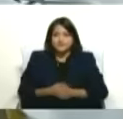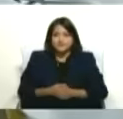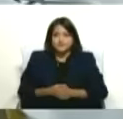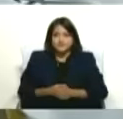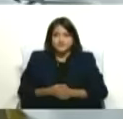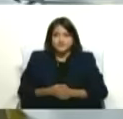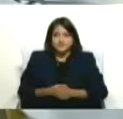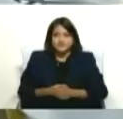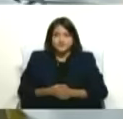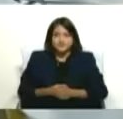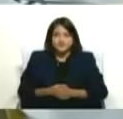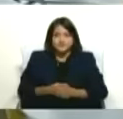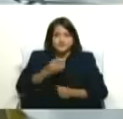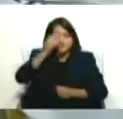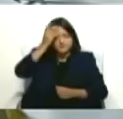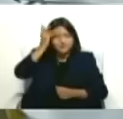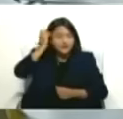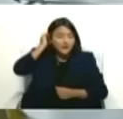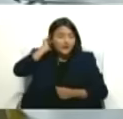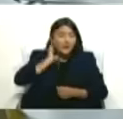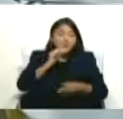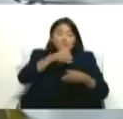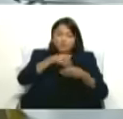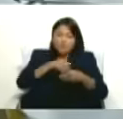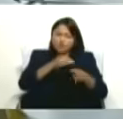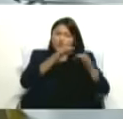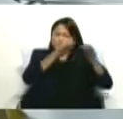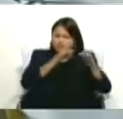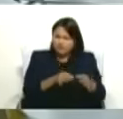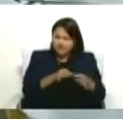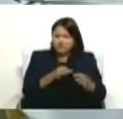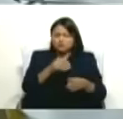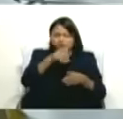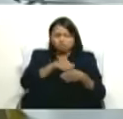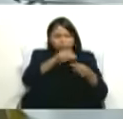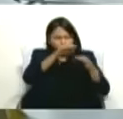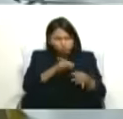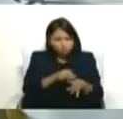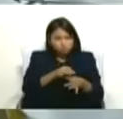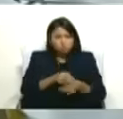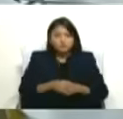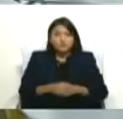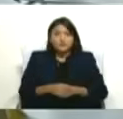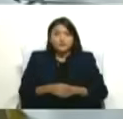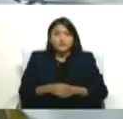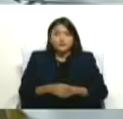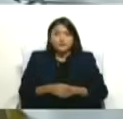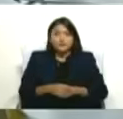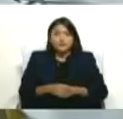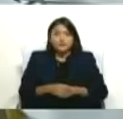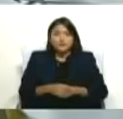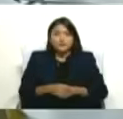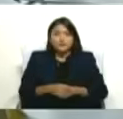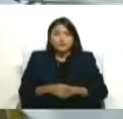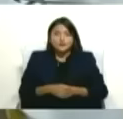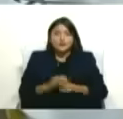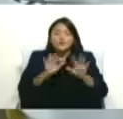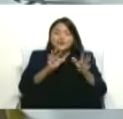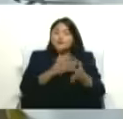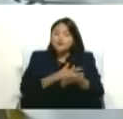1,73%. Votos válidos en esta pregunta número 2,